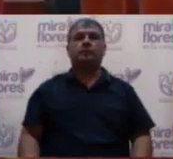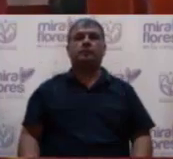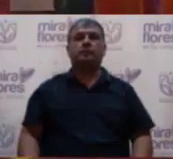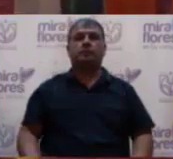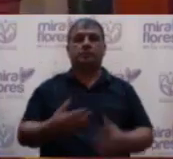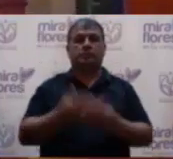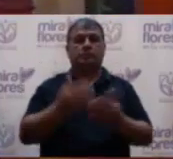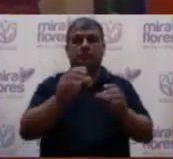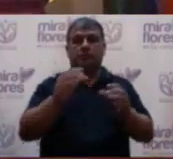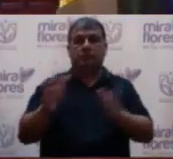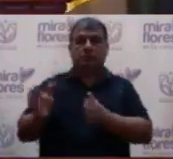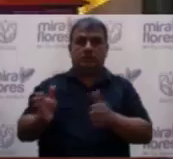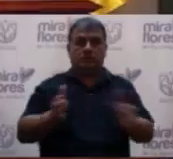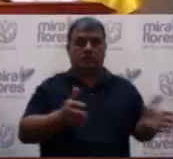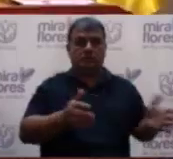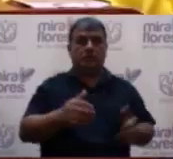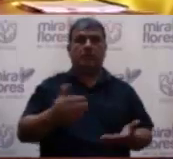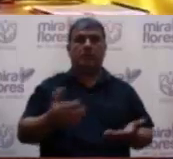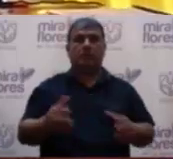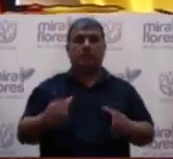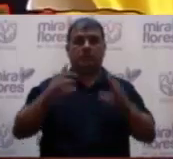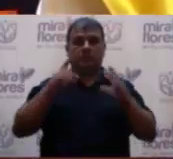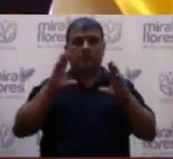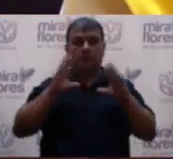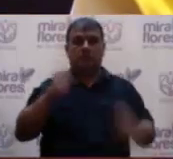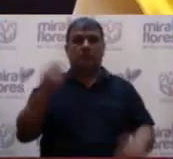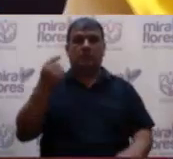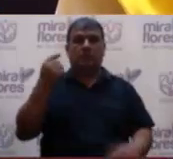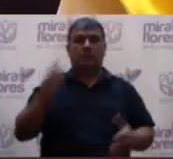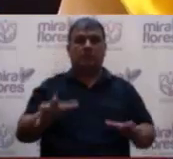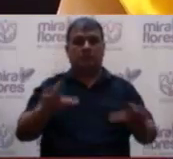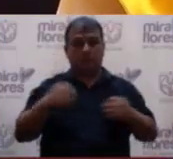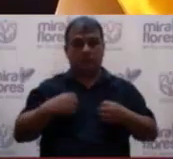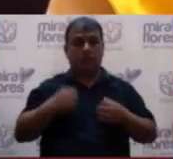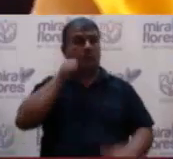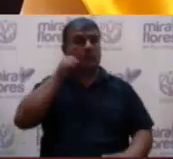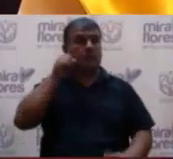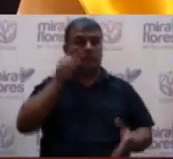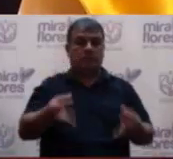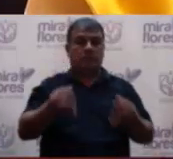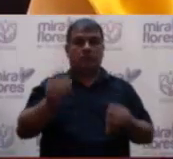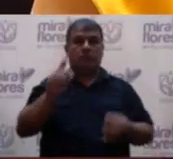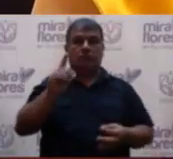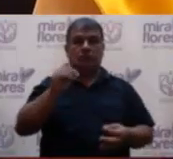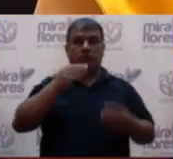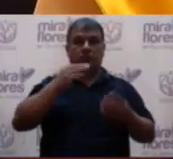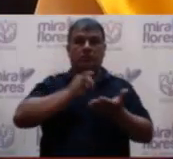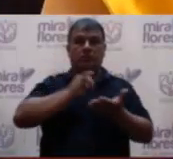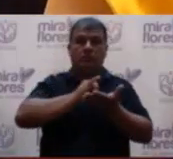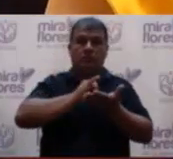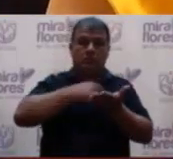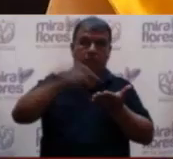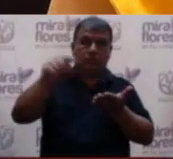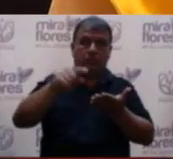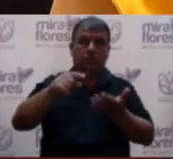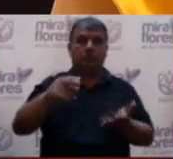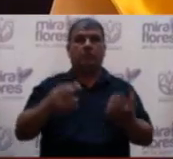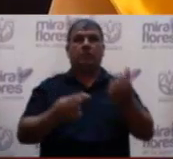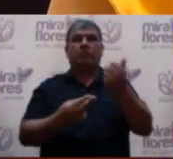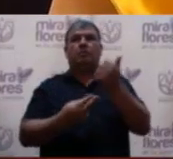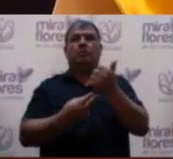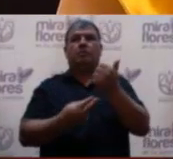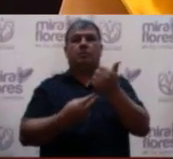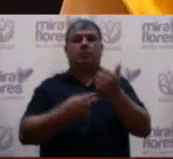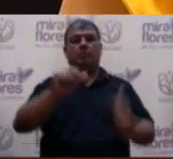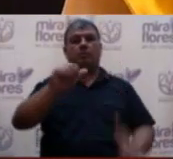Estación despacho. Señor alcalde, la Secretaría General ha recibido el día de ayer un mensaje enviado por el regidor